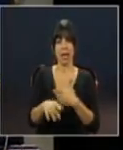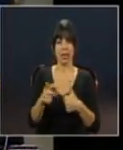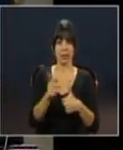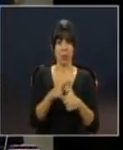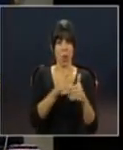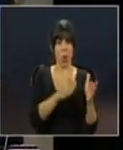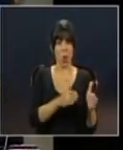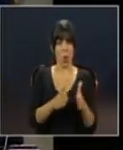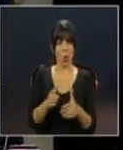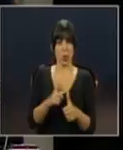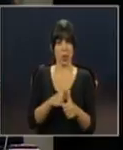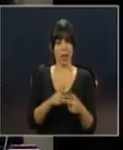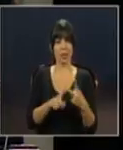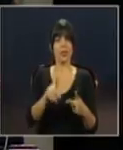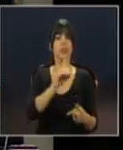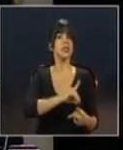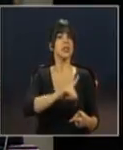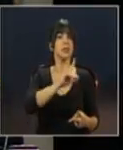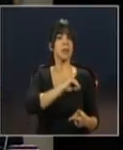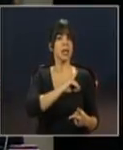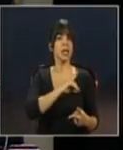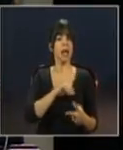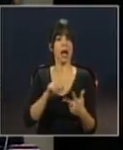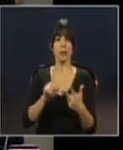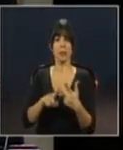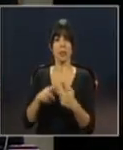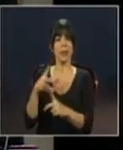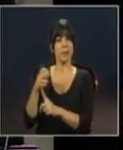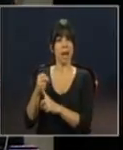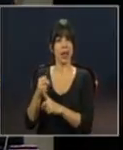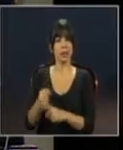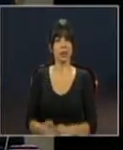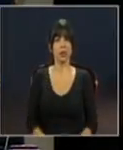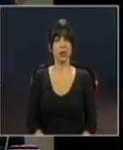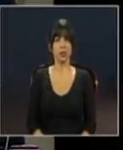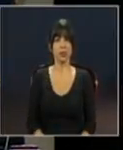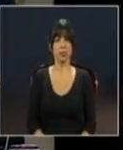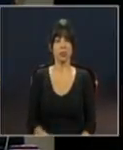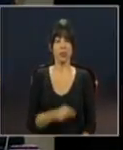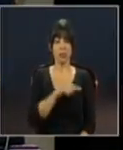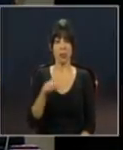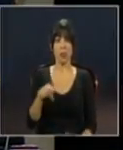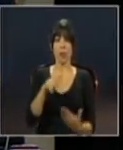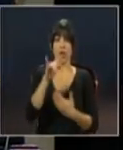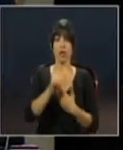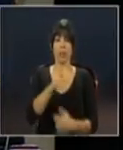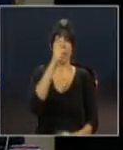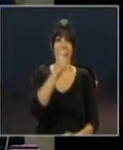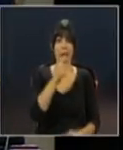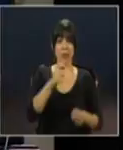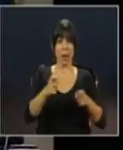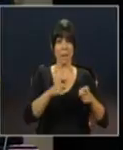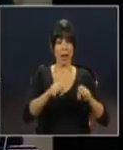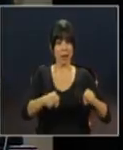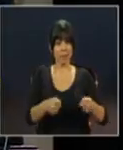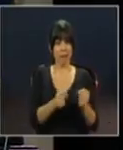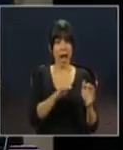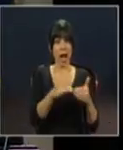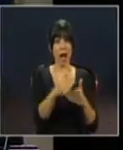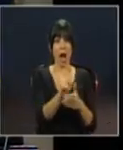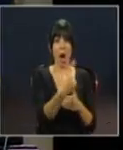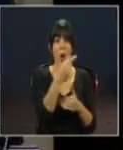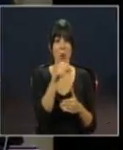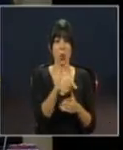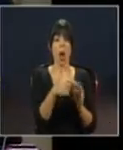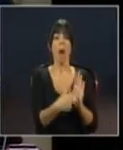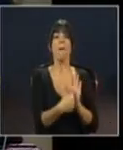orden, disciplina e impacto. Los proyectos de pensiones y manejo eficiente de la Caja Única son